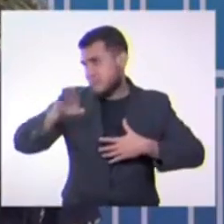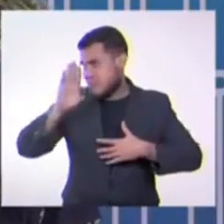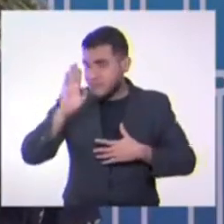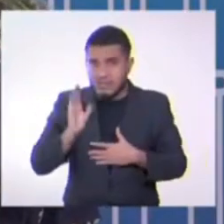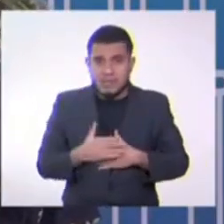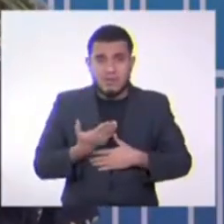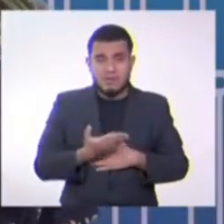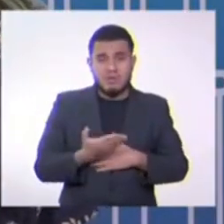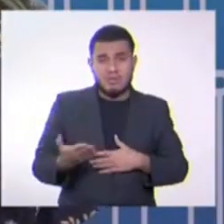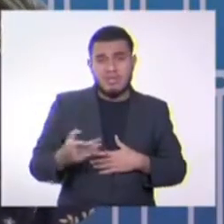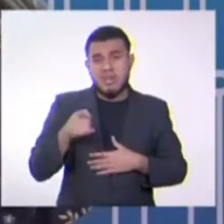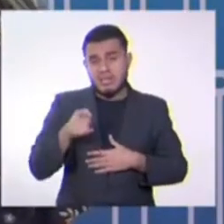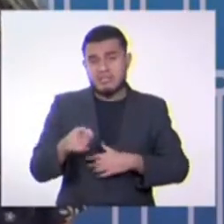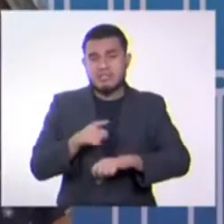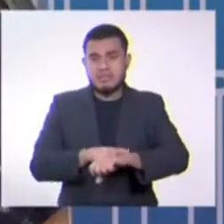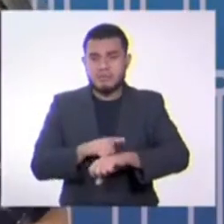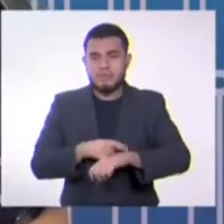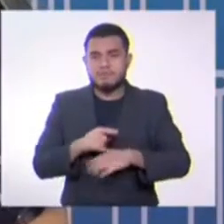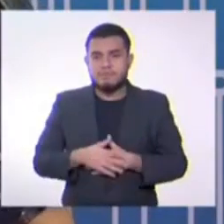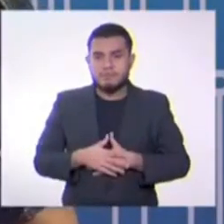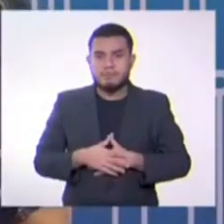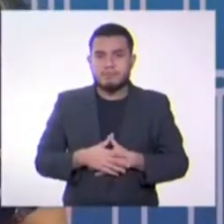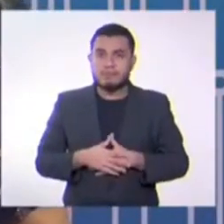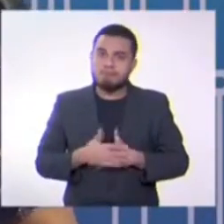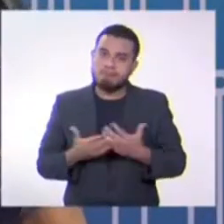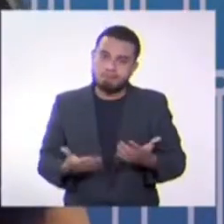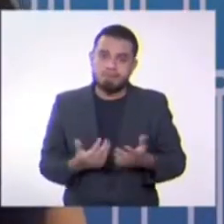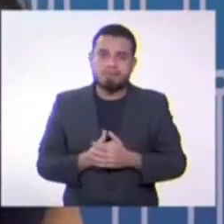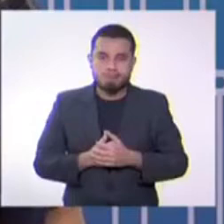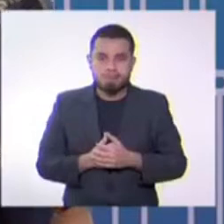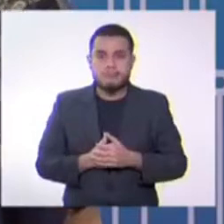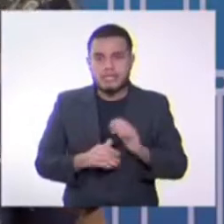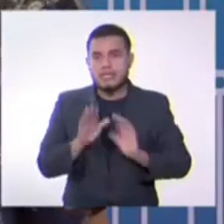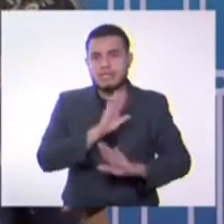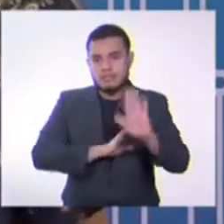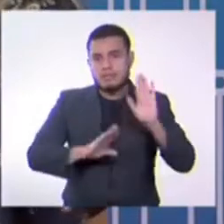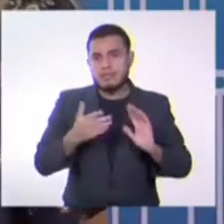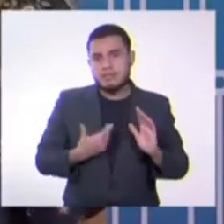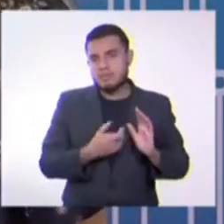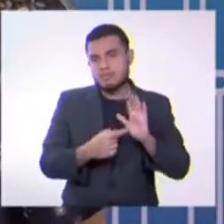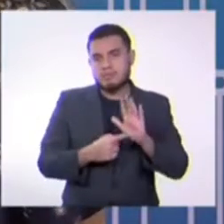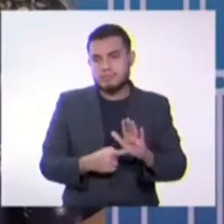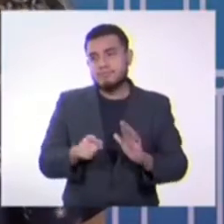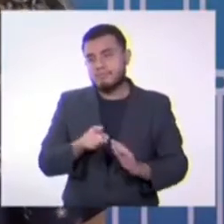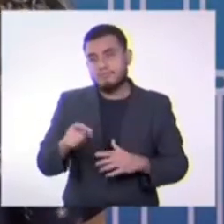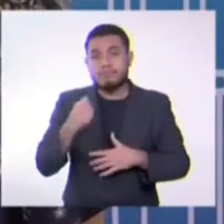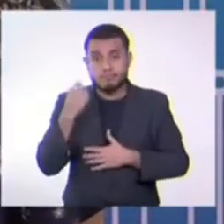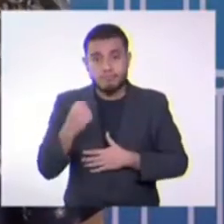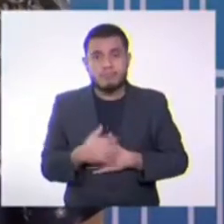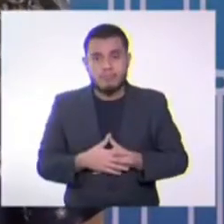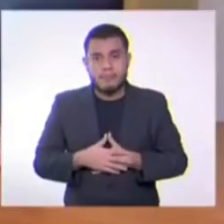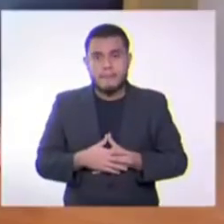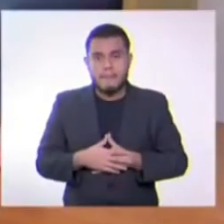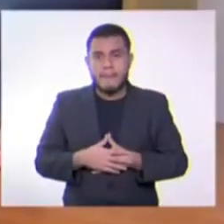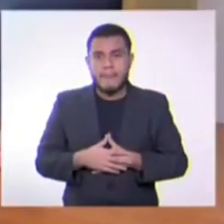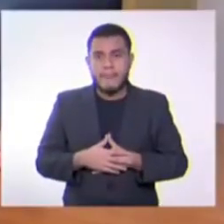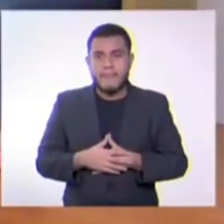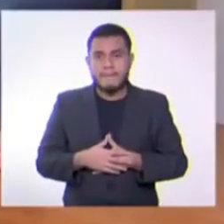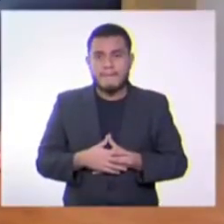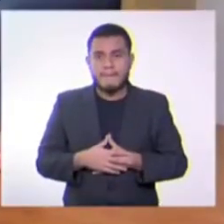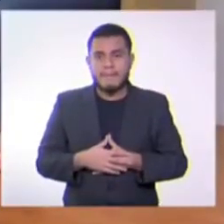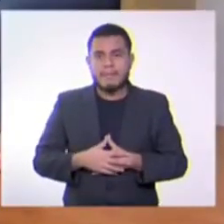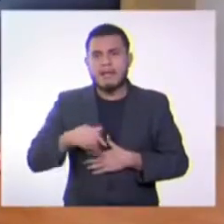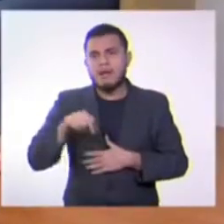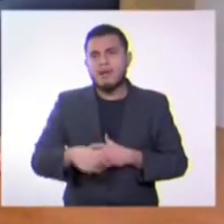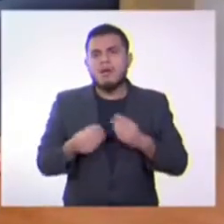que se dieron en esa época y que todavía la historia los marca como hitos trascendentales. Y ahora, en la actualidad,